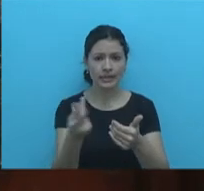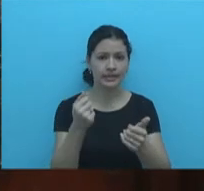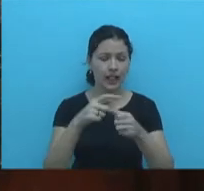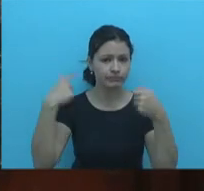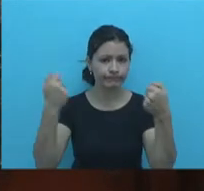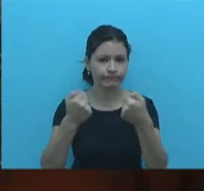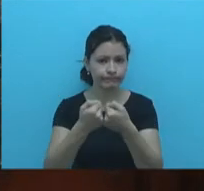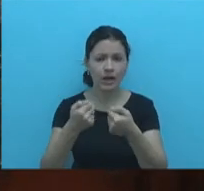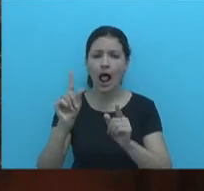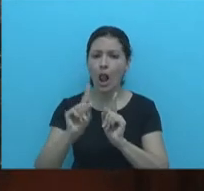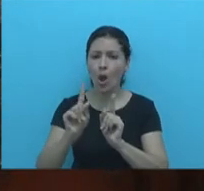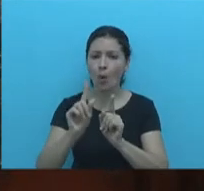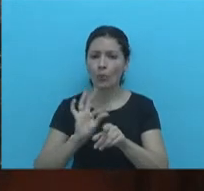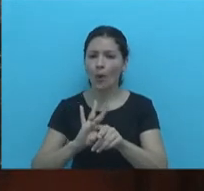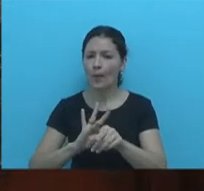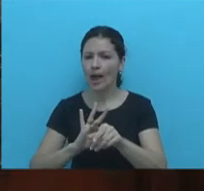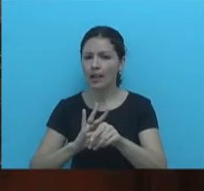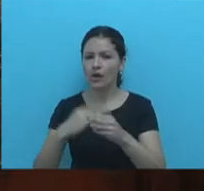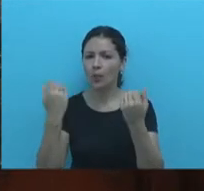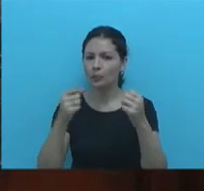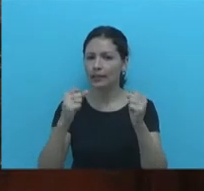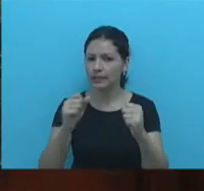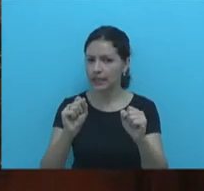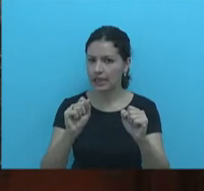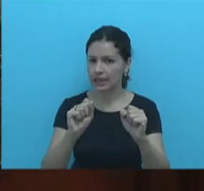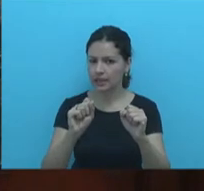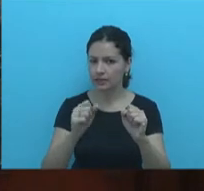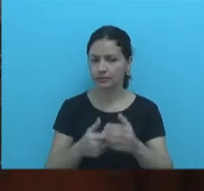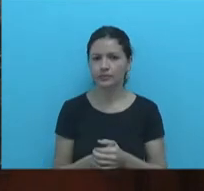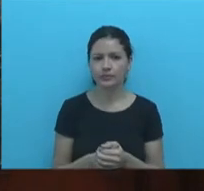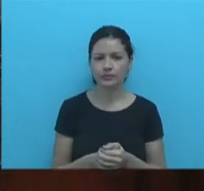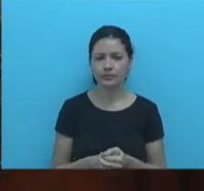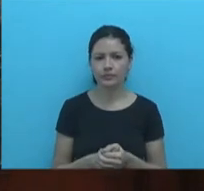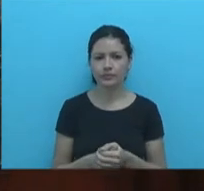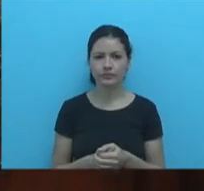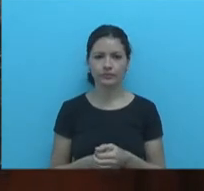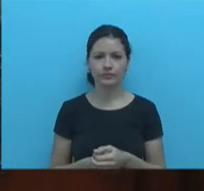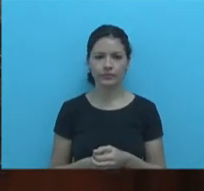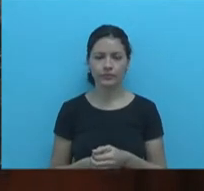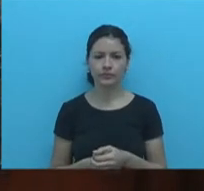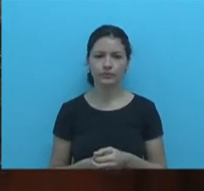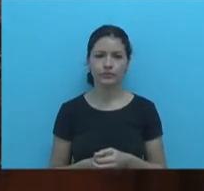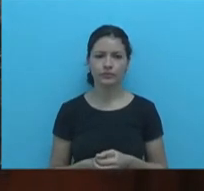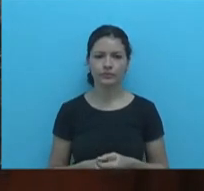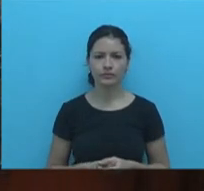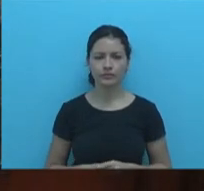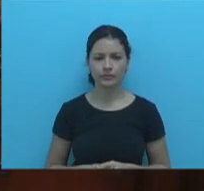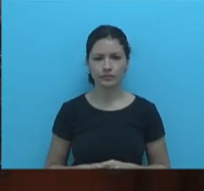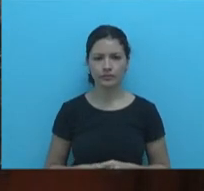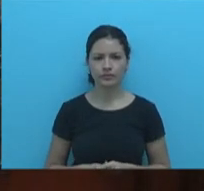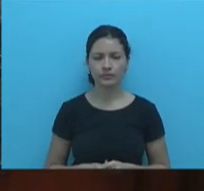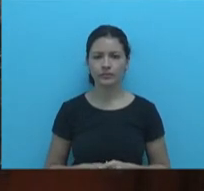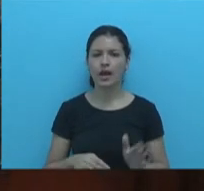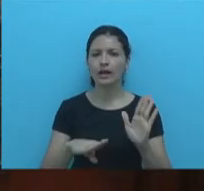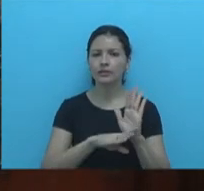otorguen pasantías no rentadas de trabajadores de la salud para la resolución de problemáticas presupuestarias. Artículo